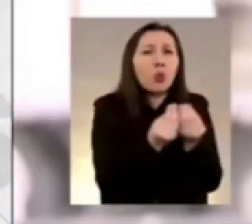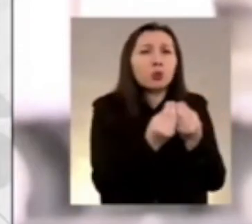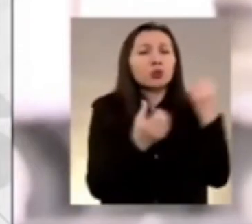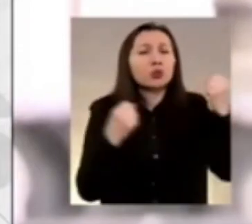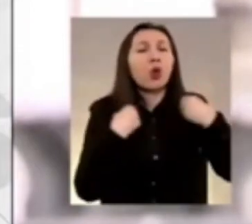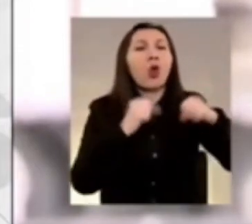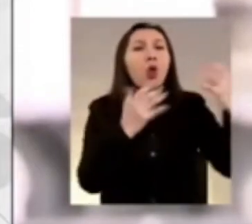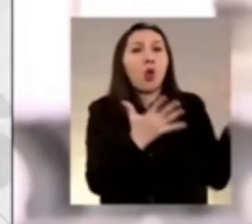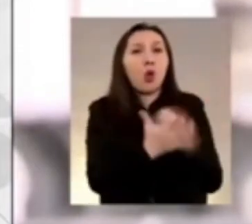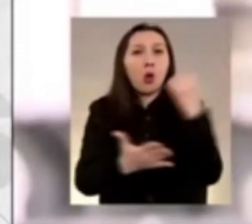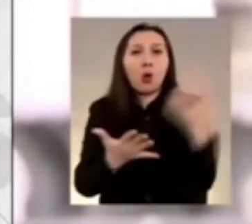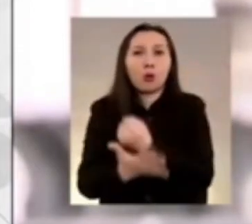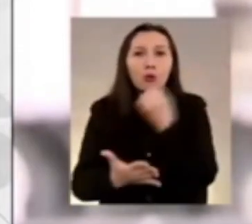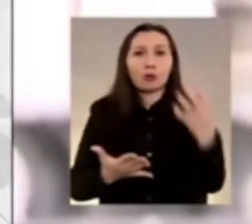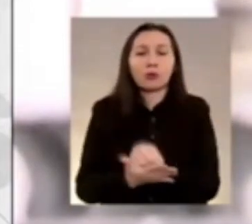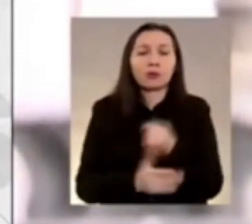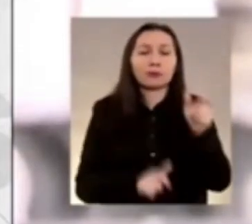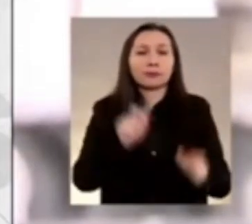logros.